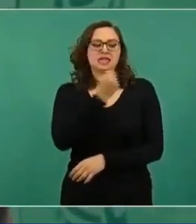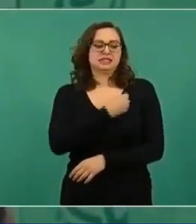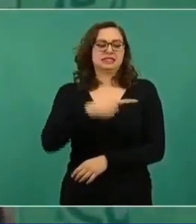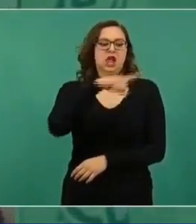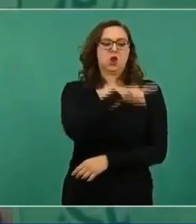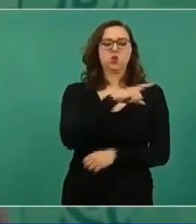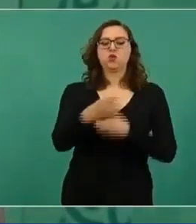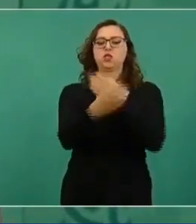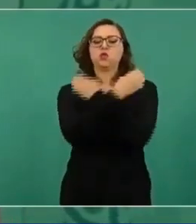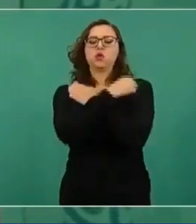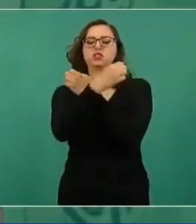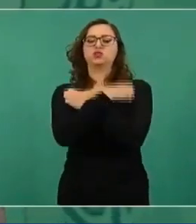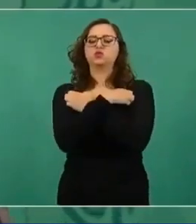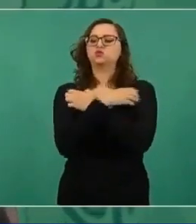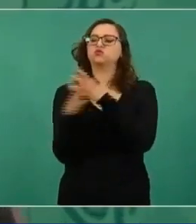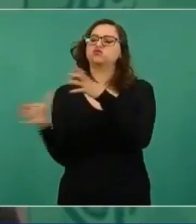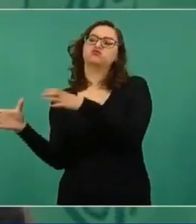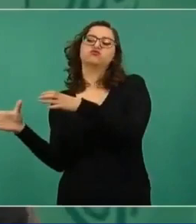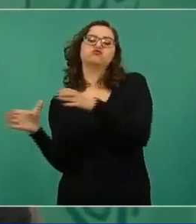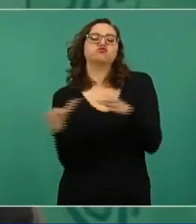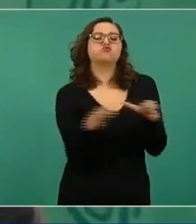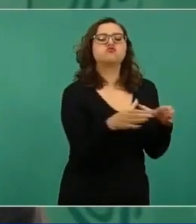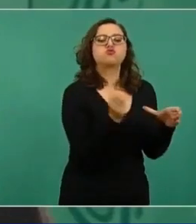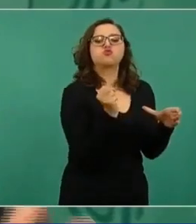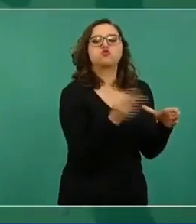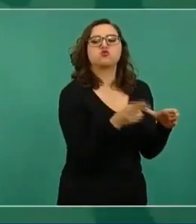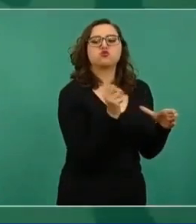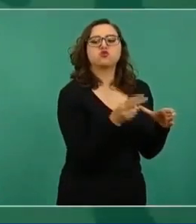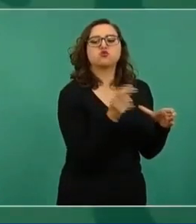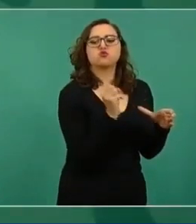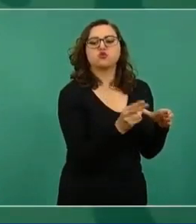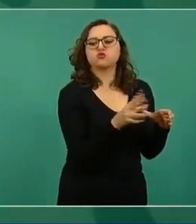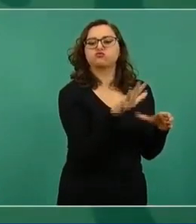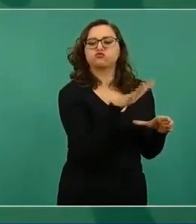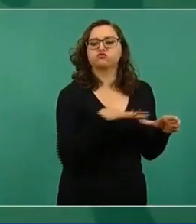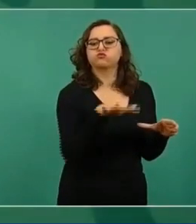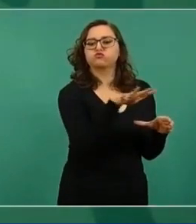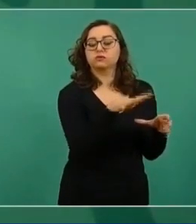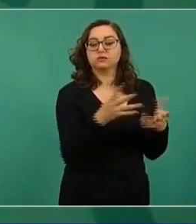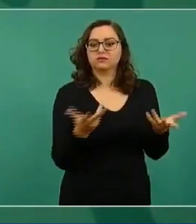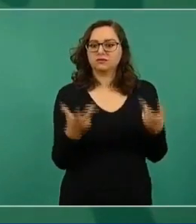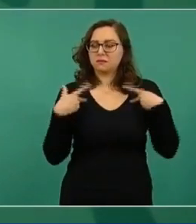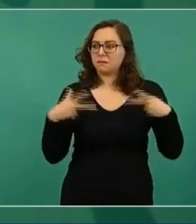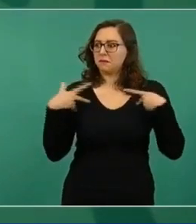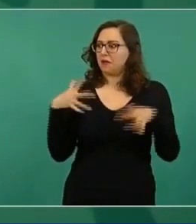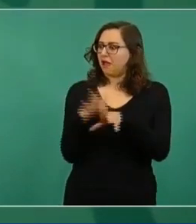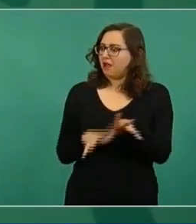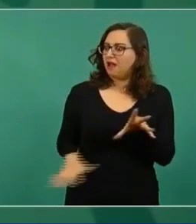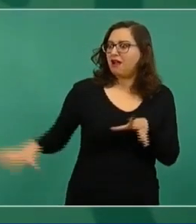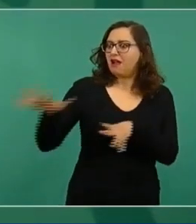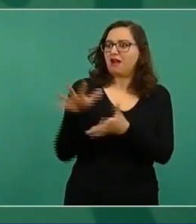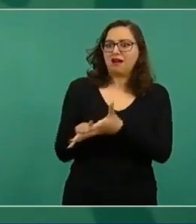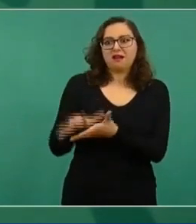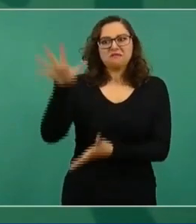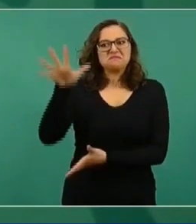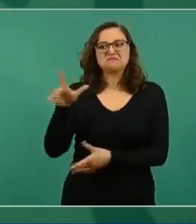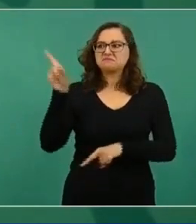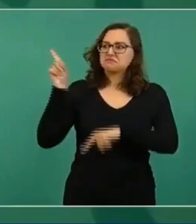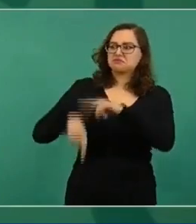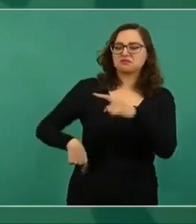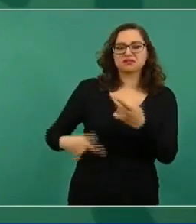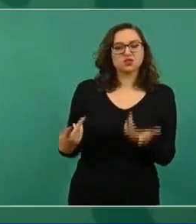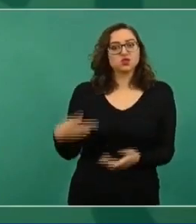salud son un derecho del pueblo. Bueno, pero el fracaso mayor, además